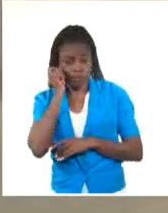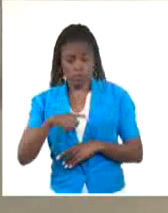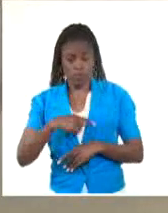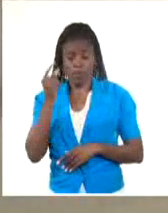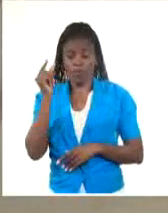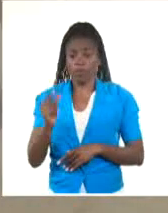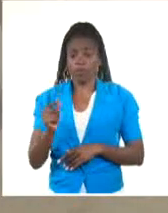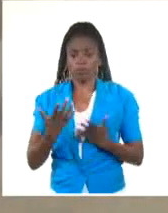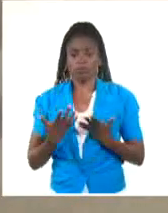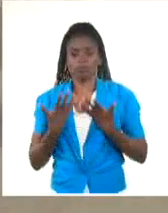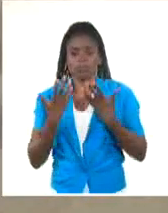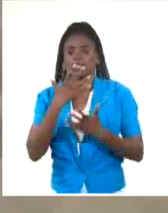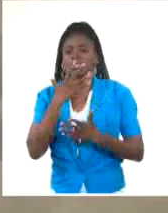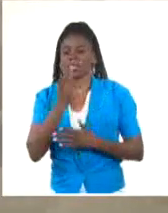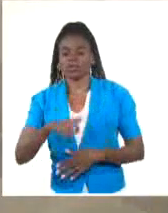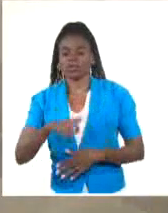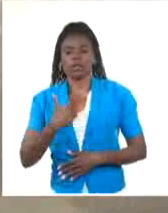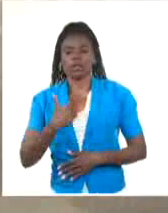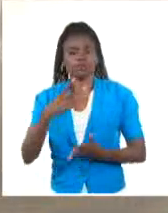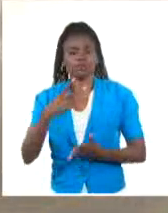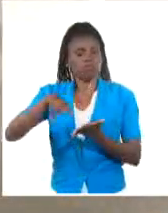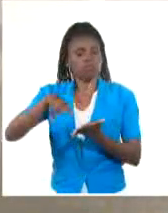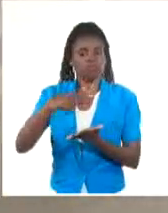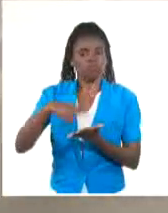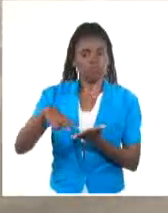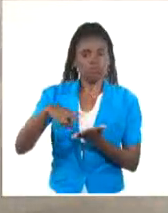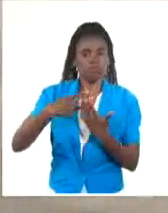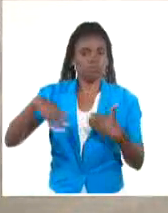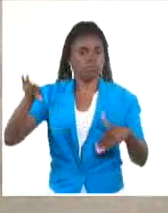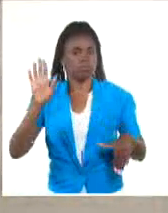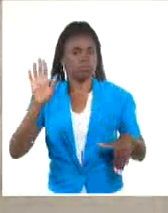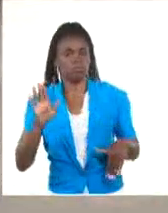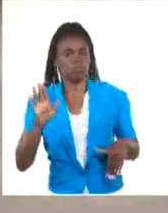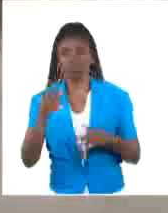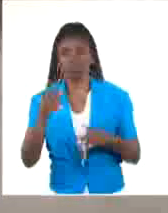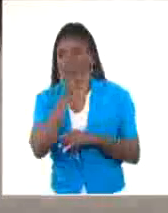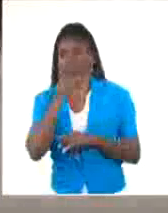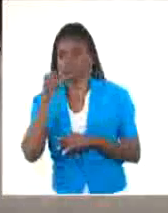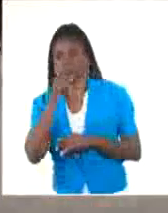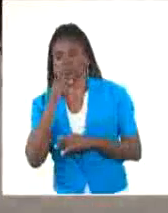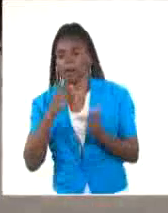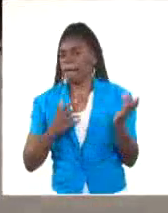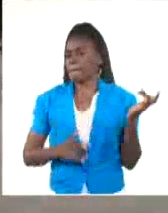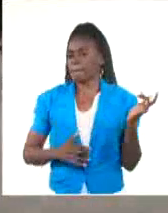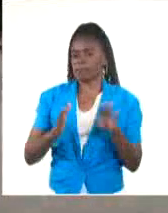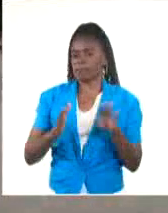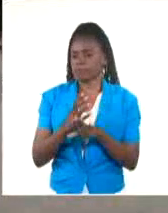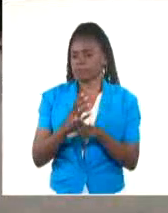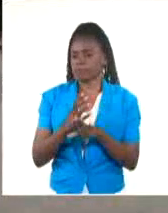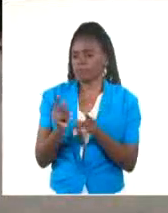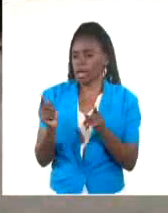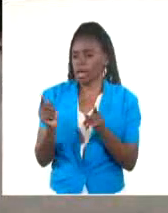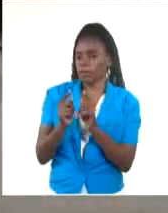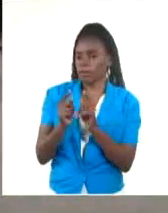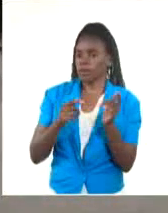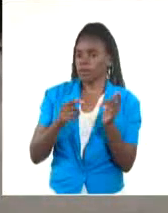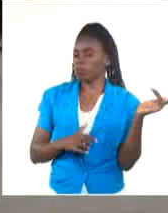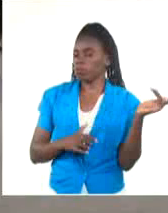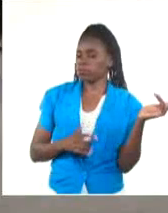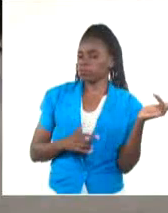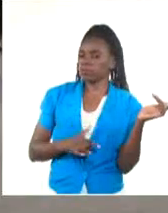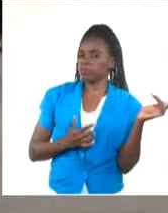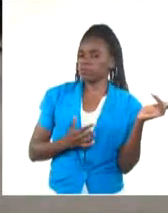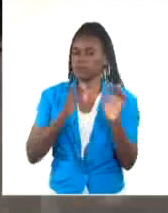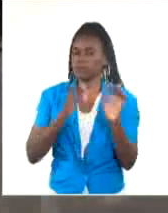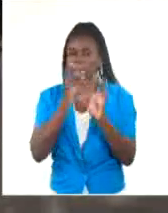estudiantil Alejandro García Caturla regaló desde la Biblioteca Martí un mini concierto de alta calidad y fue allí